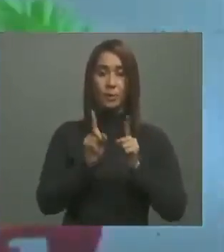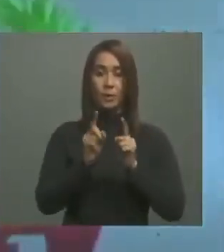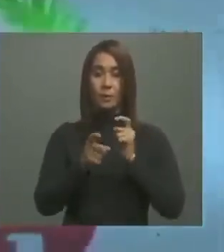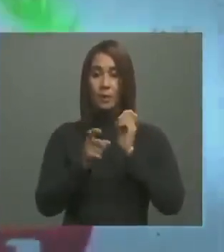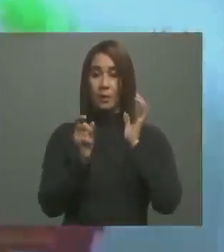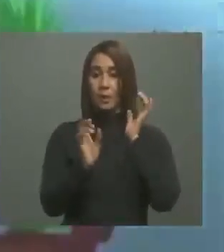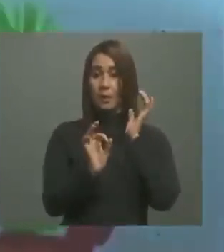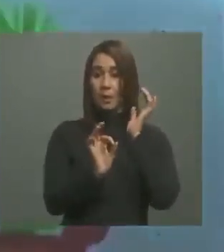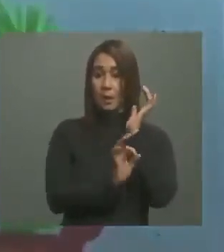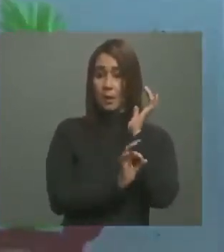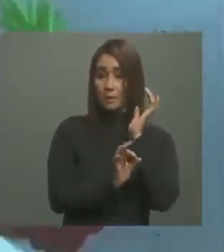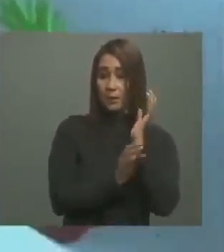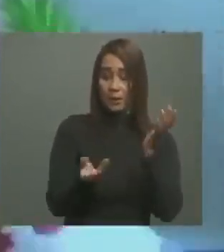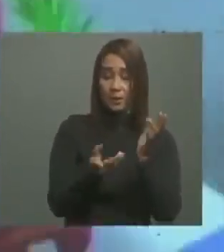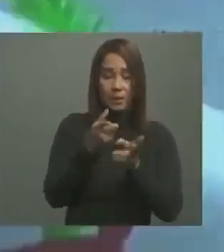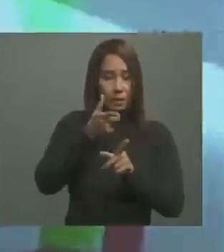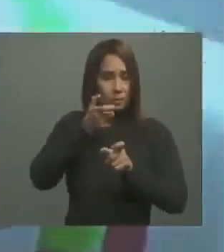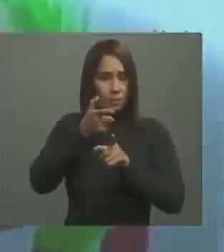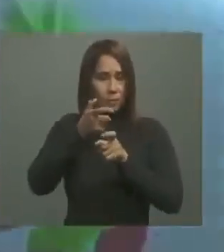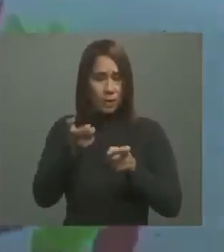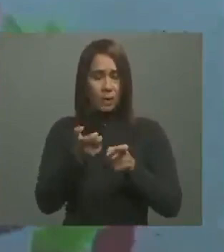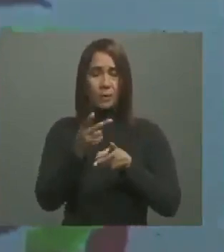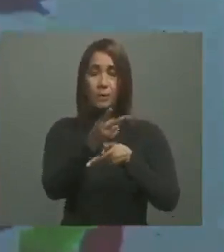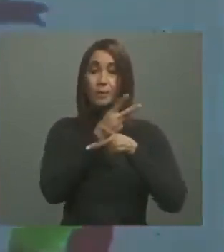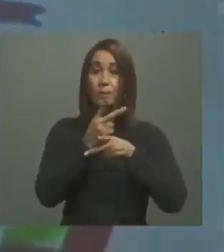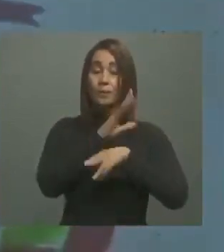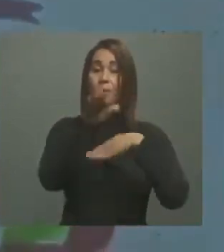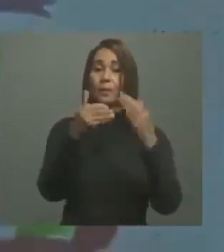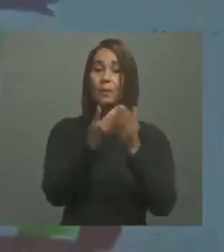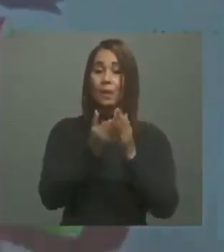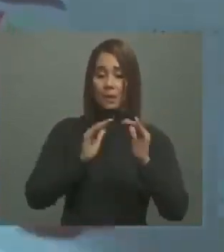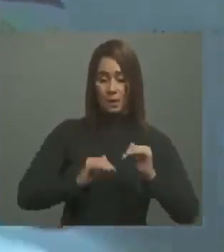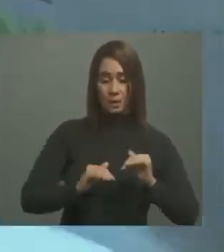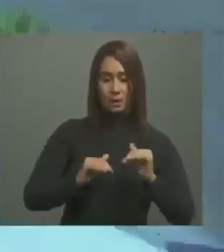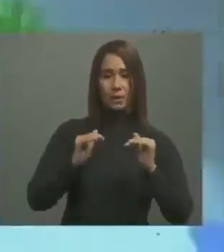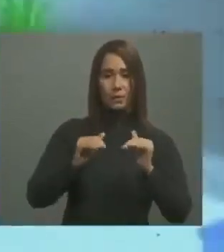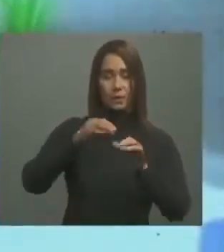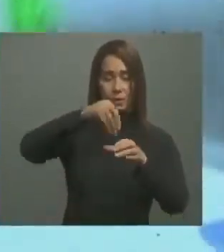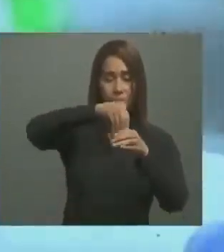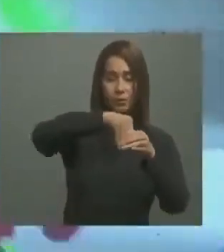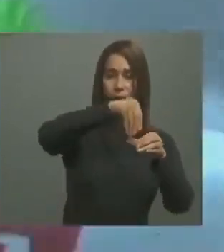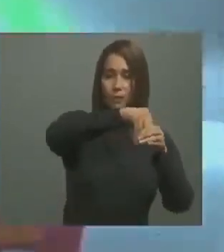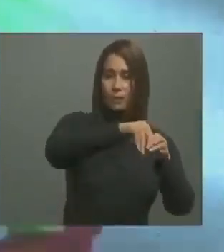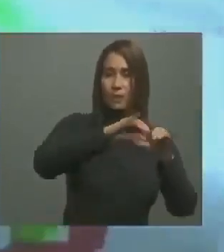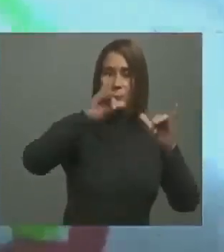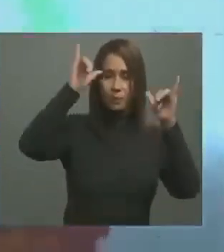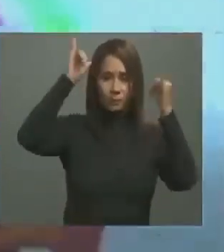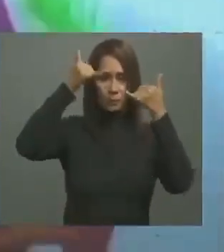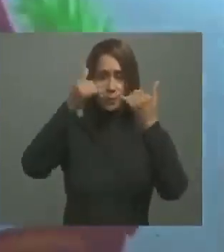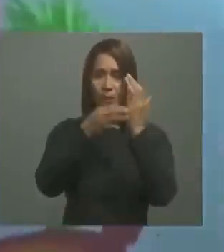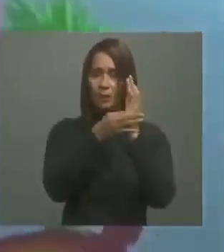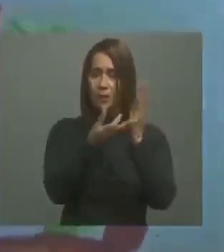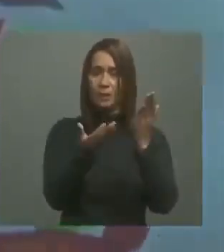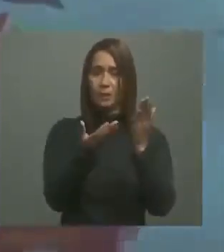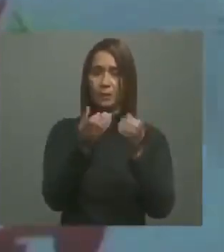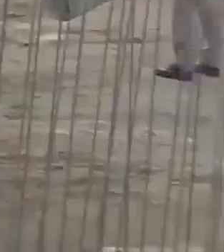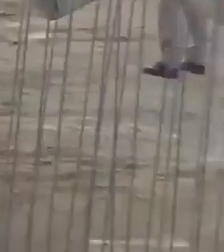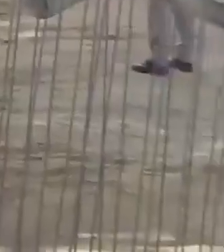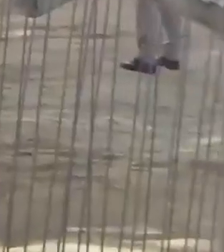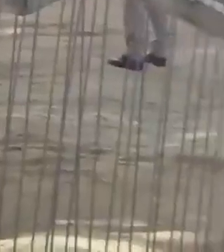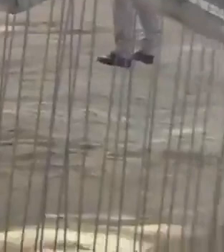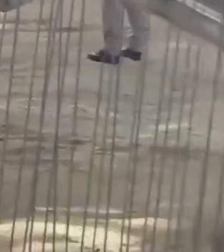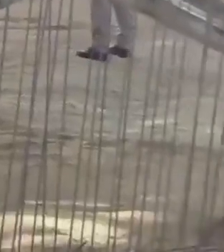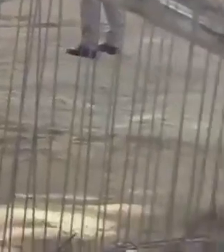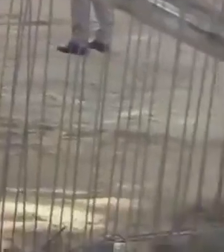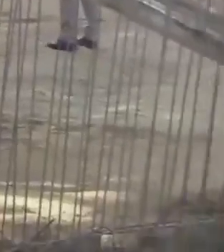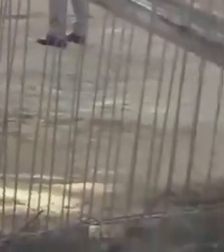El 15 de marzo del 2019 fue cuando hubo el incidente este con el haitiano. Entonces, esta obra,